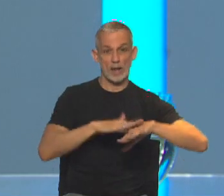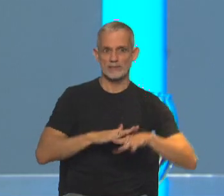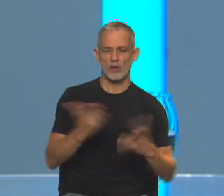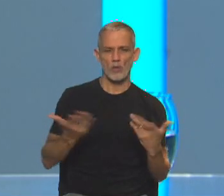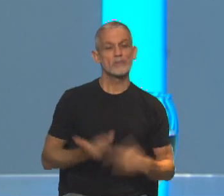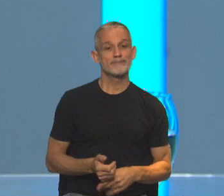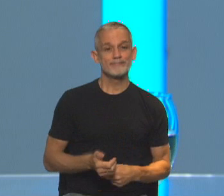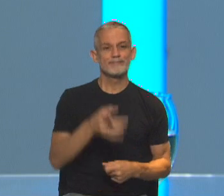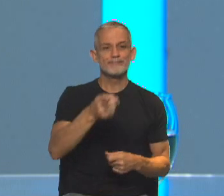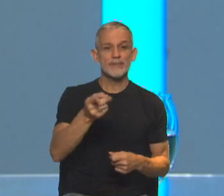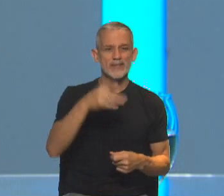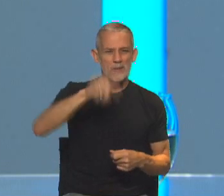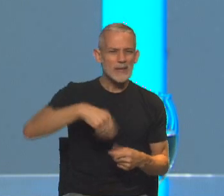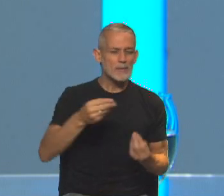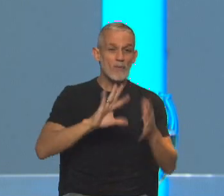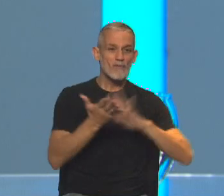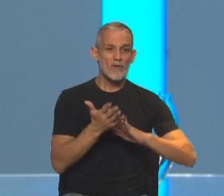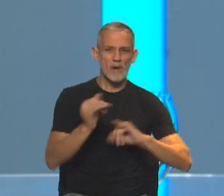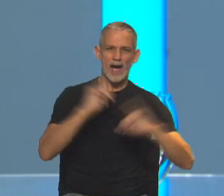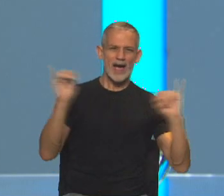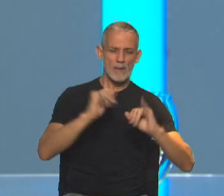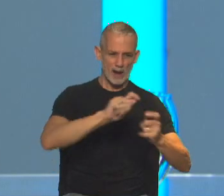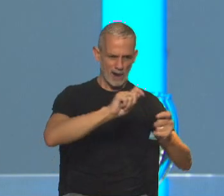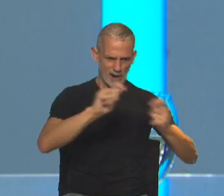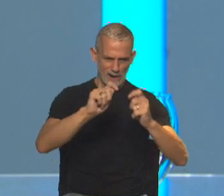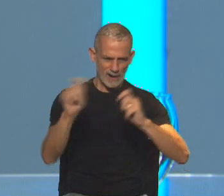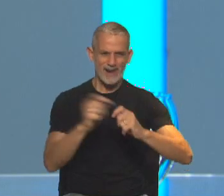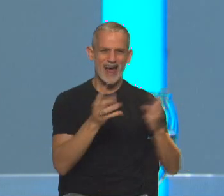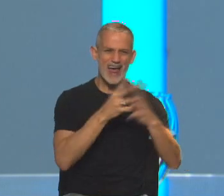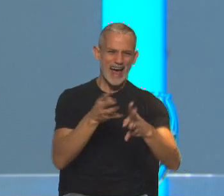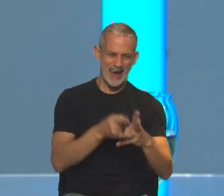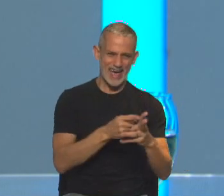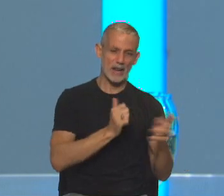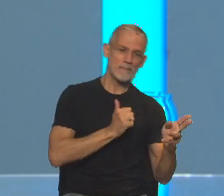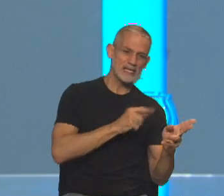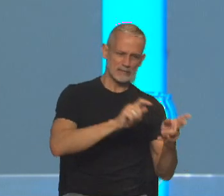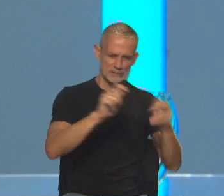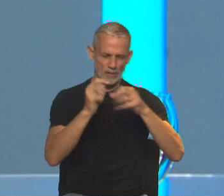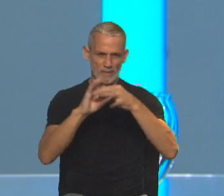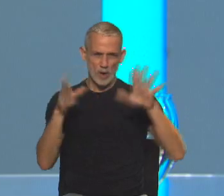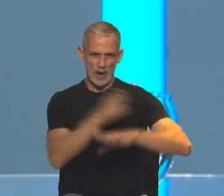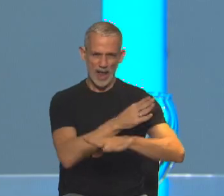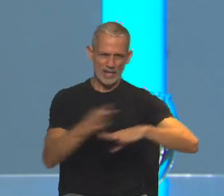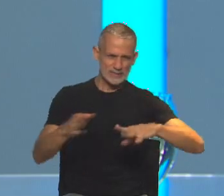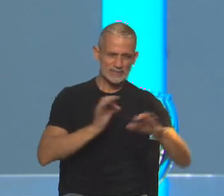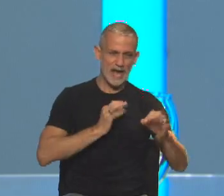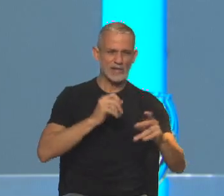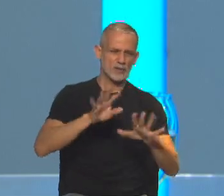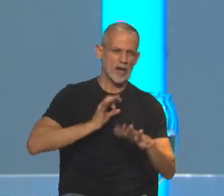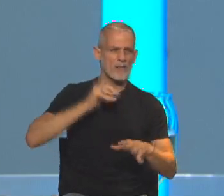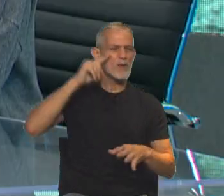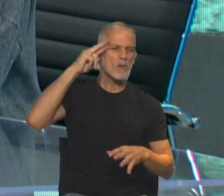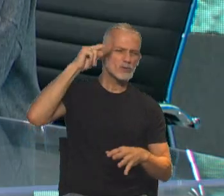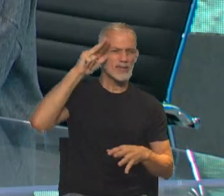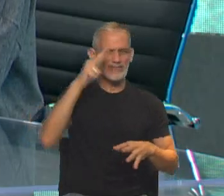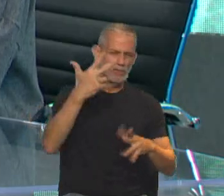se origina, ¿no? en esta forma de transición que tuvo la guerra en esos años tumultuosos del 82, ¿no?